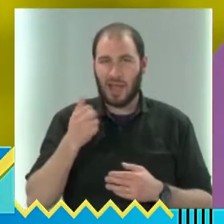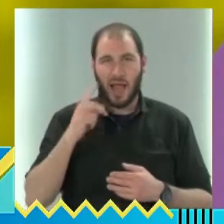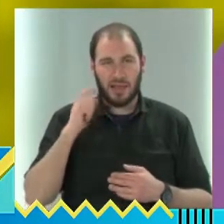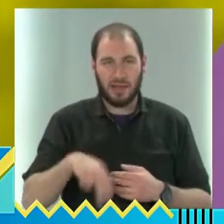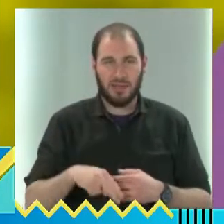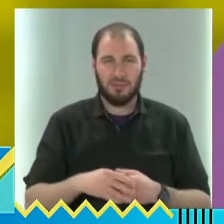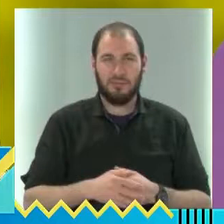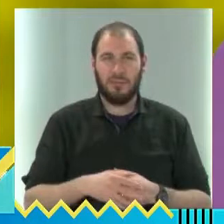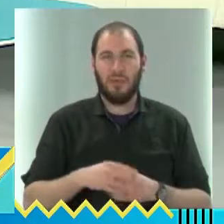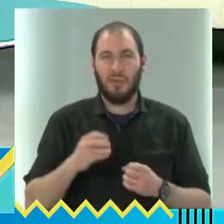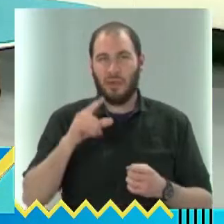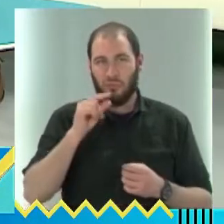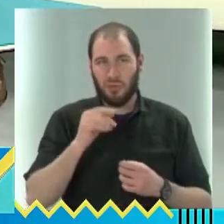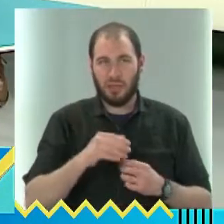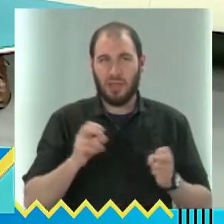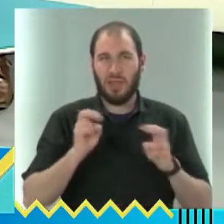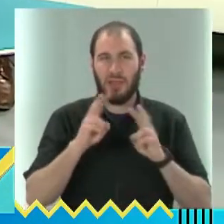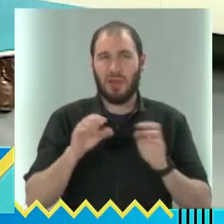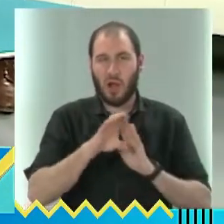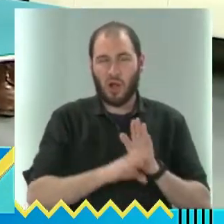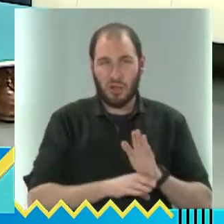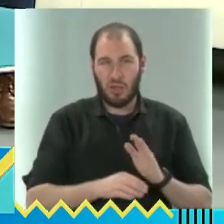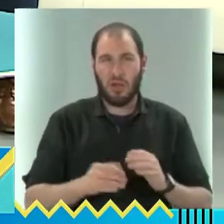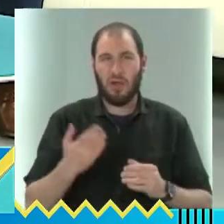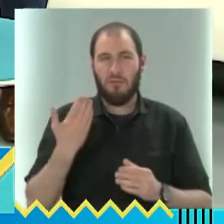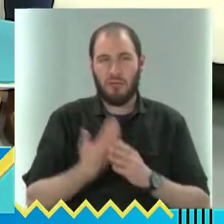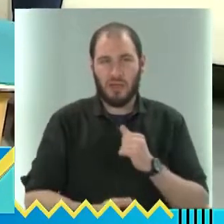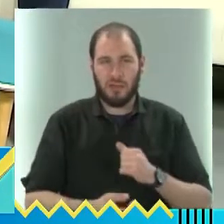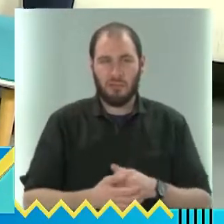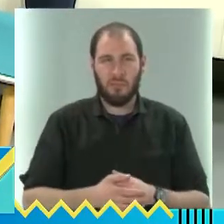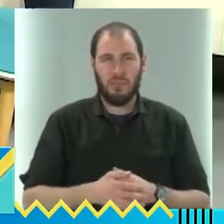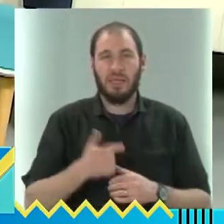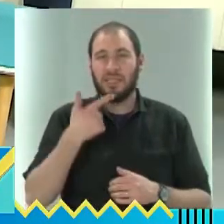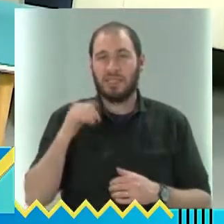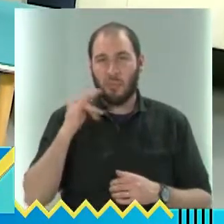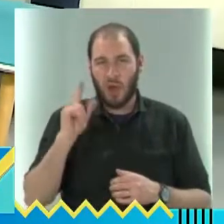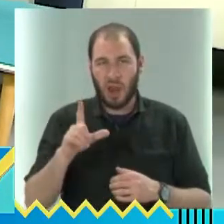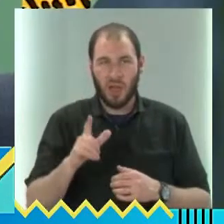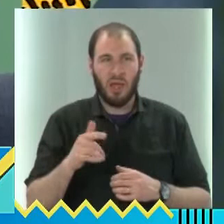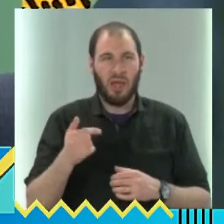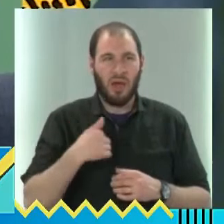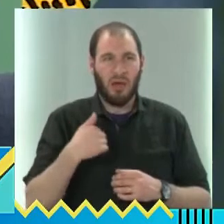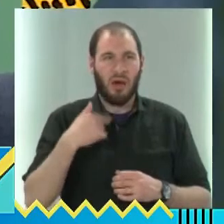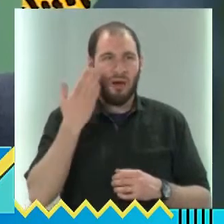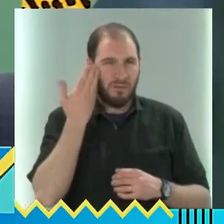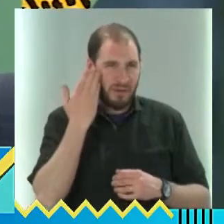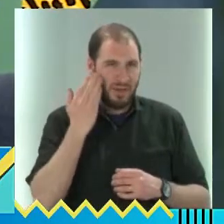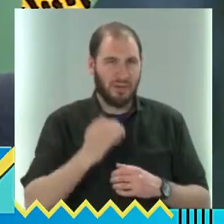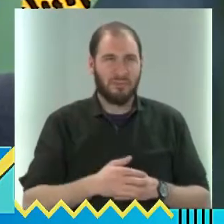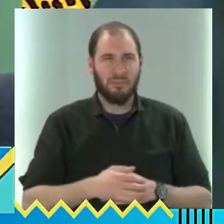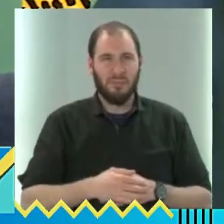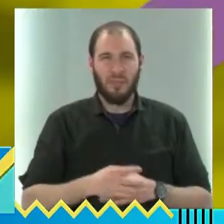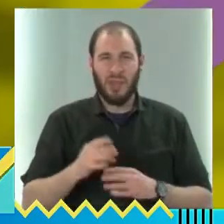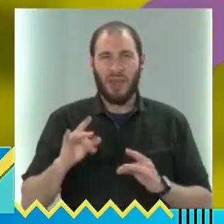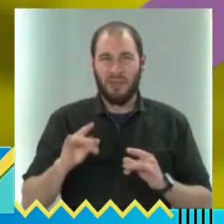Adrián, por el tuit en relación al código contravencional. Samuel. Yo soy más de Facebook que de Twitter. Te